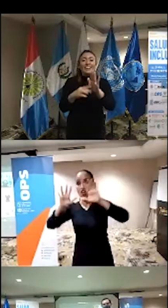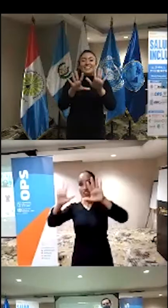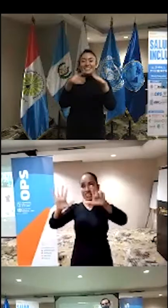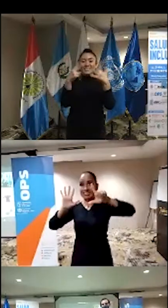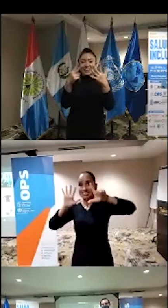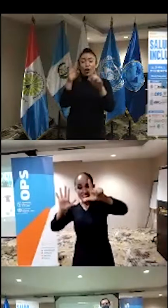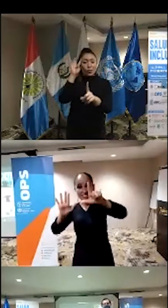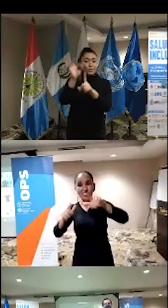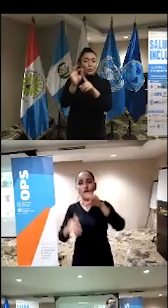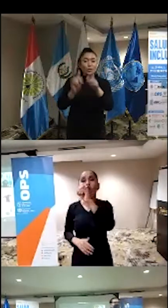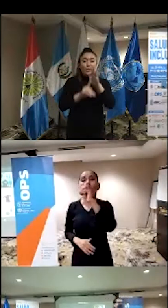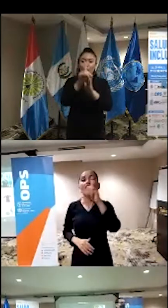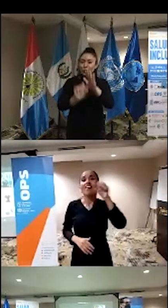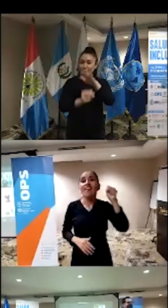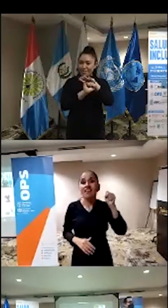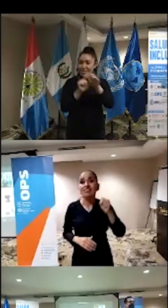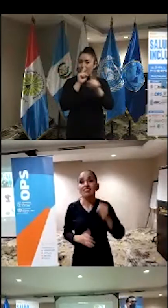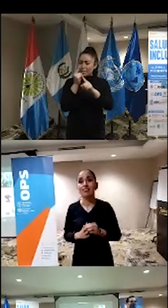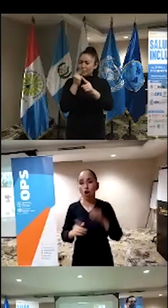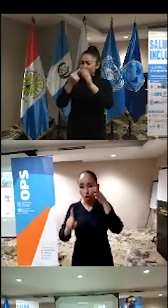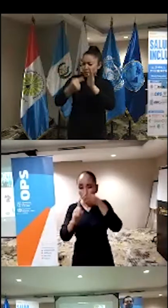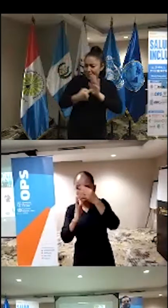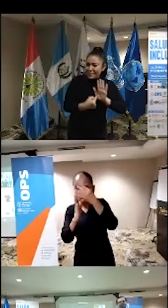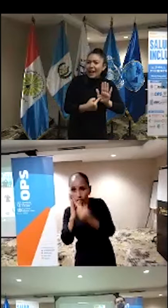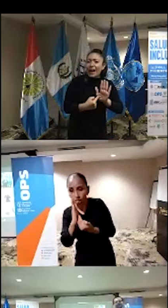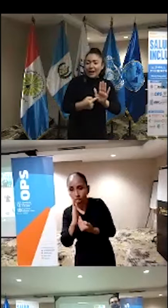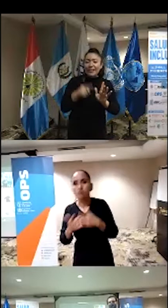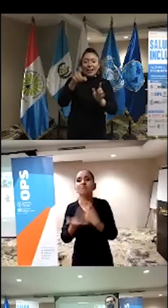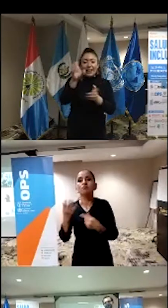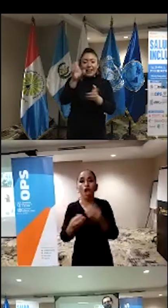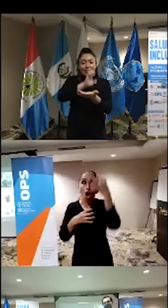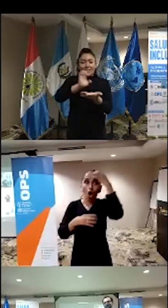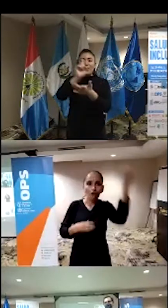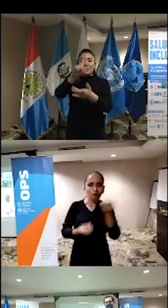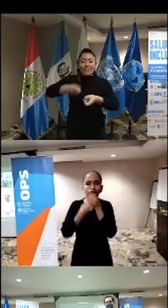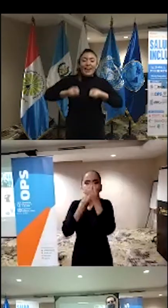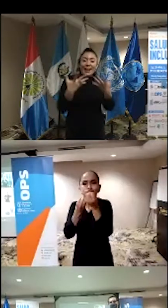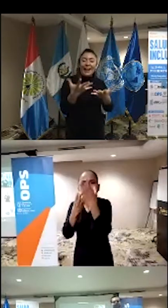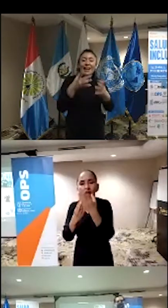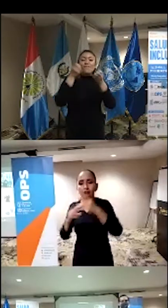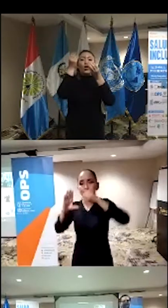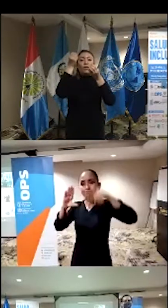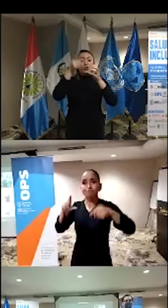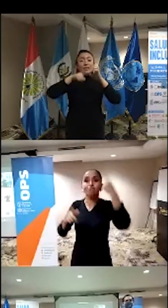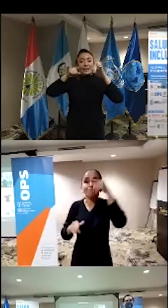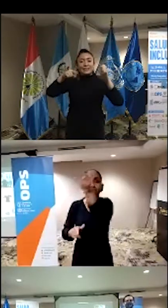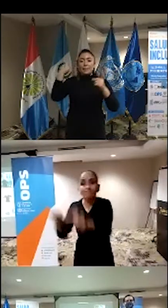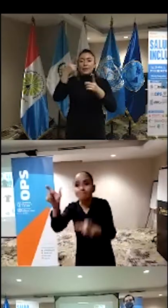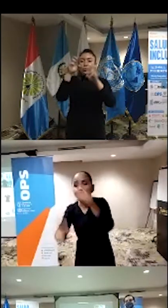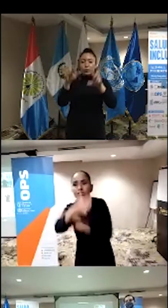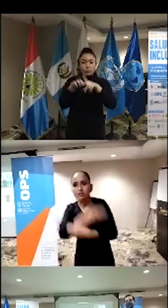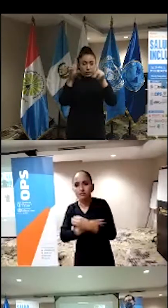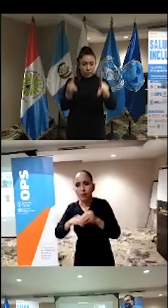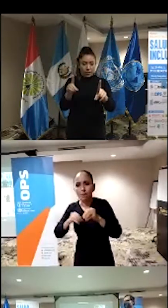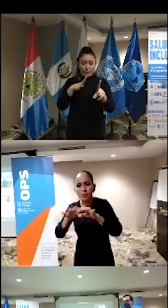Desarrollo Sostenibles, donde también indican que los estados deben de generar información estadística para las personas con discapacidad,